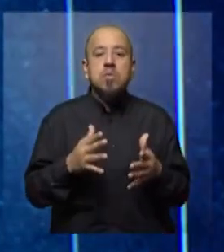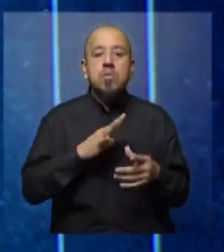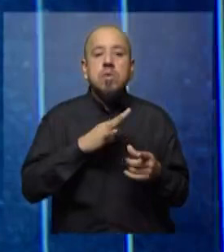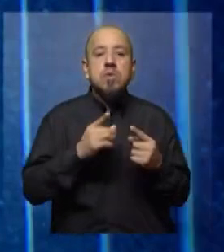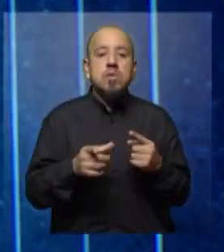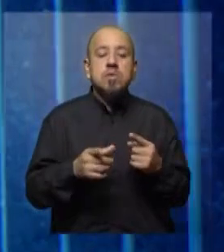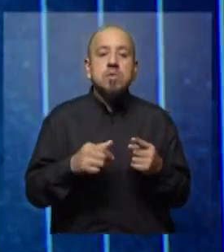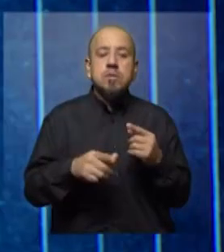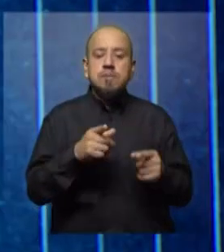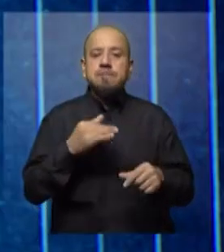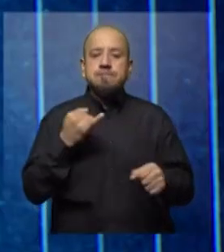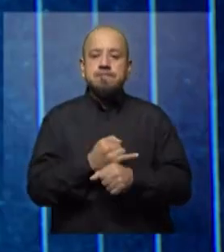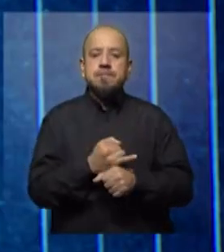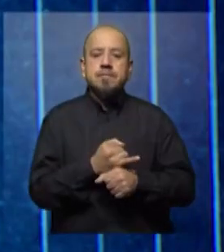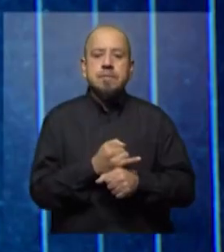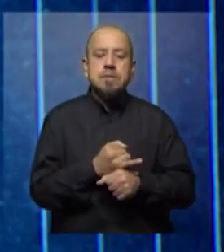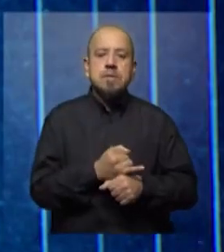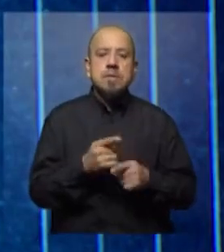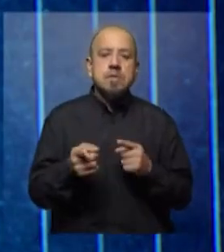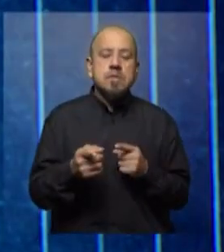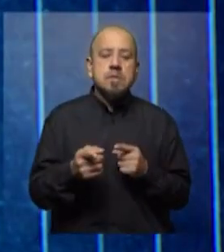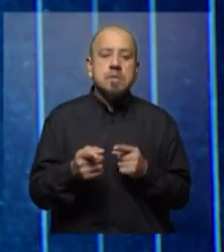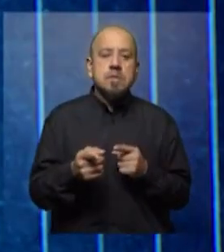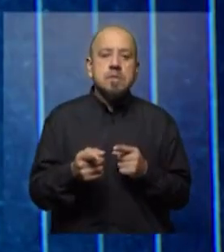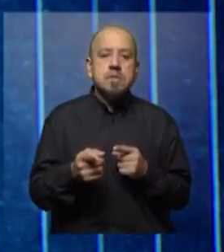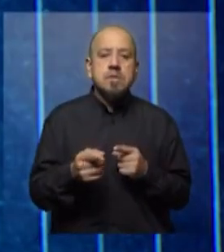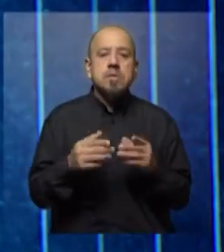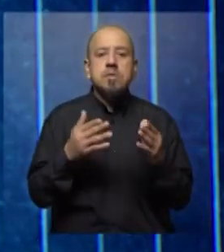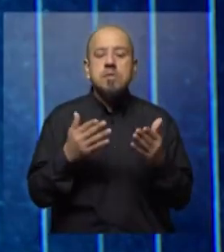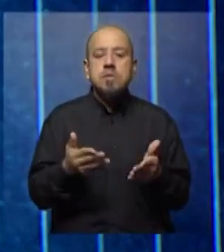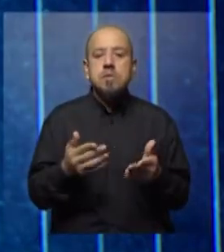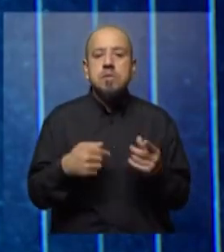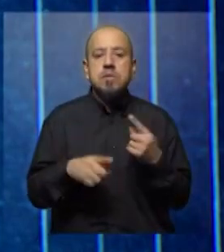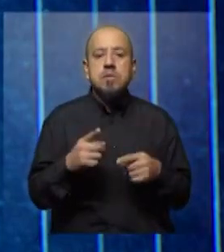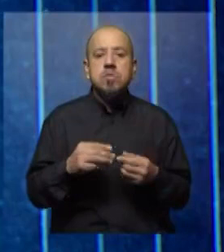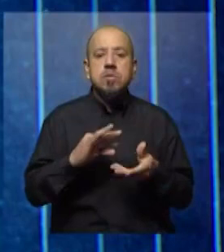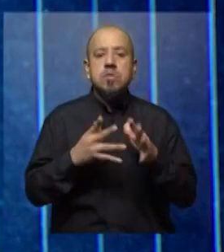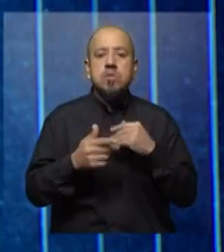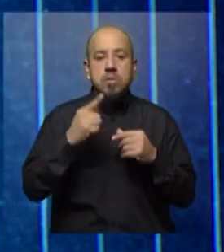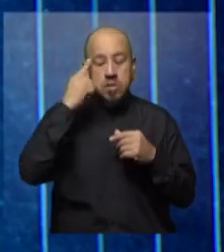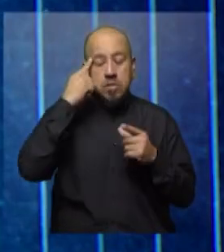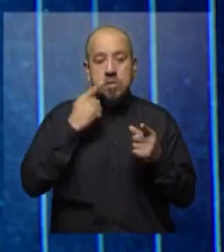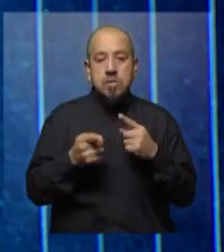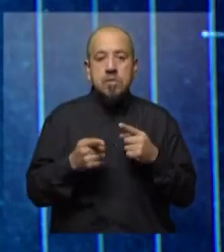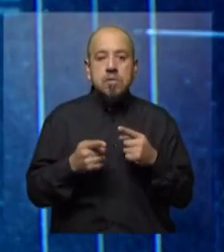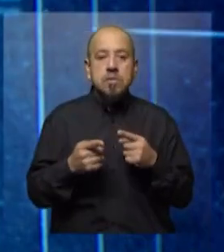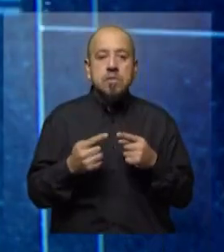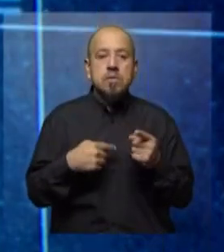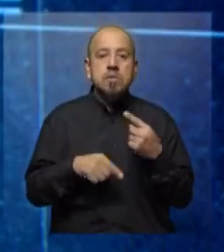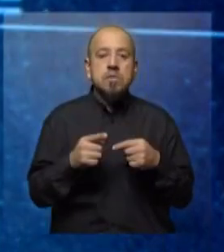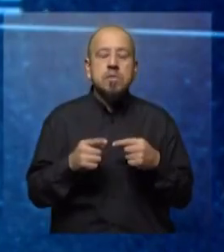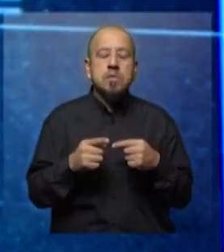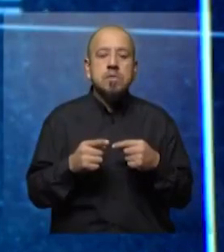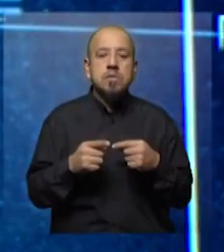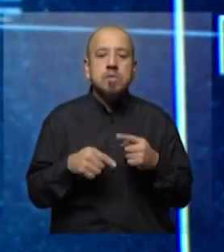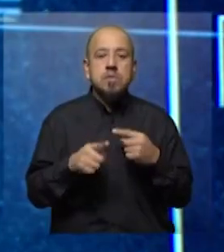a equivocarnos y a distorsionar nuestra forma de pensamiento Él entiende